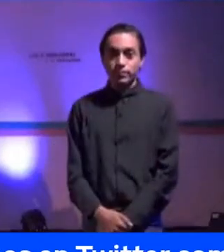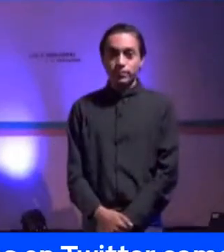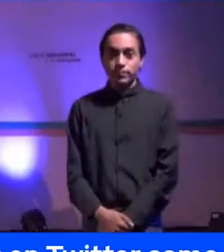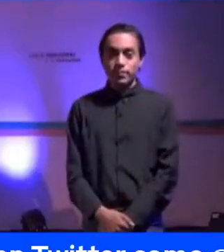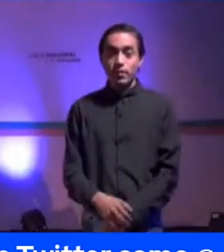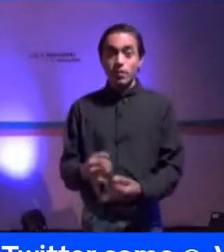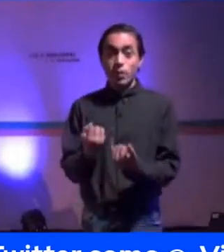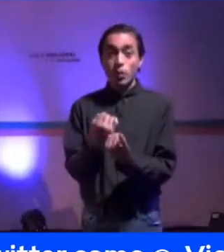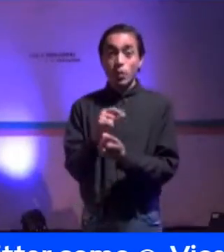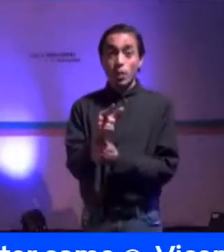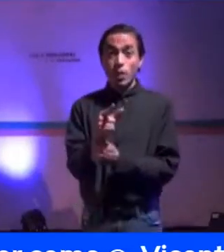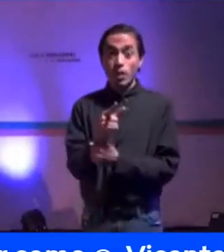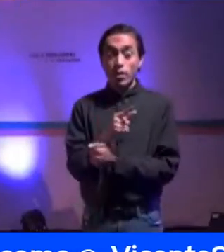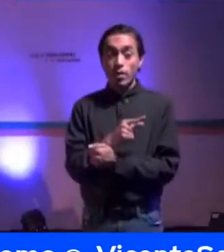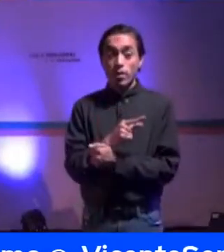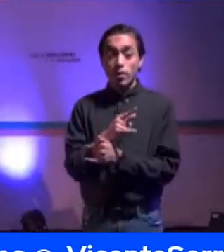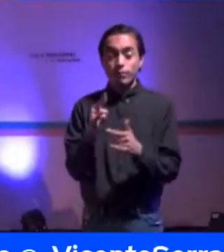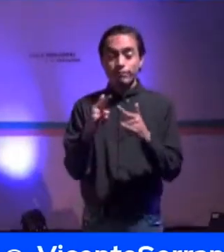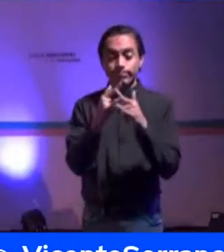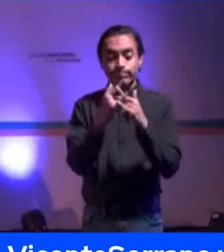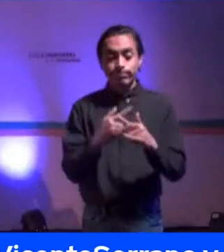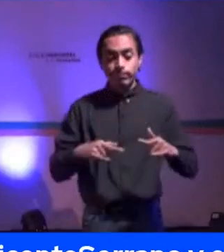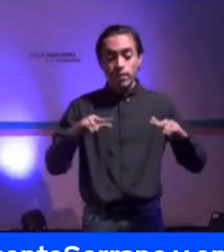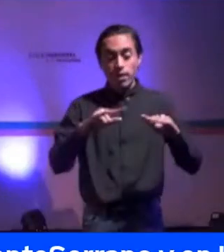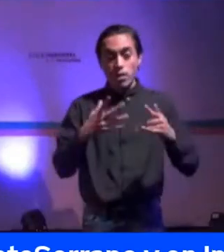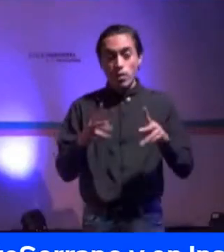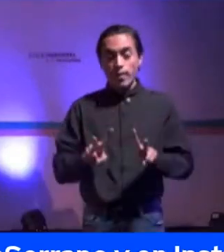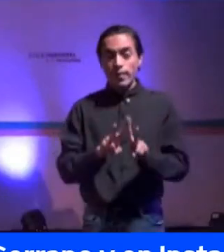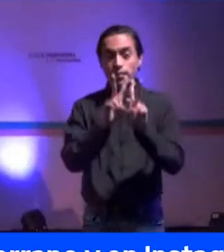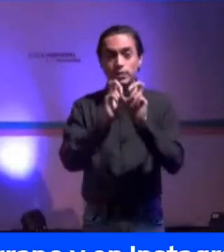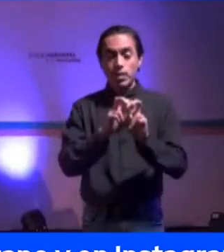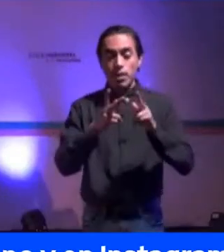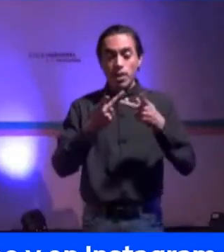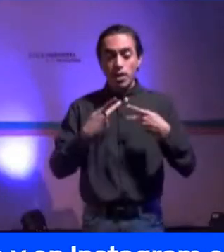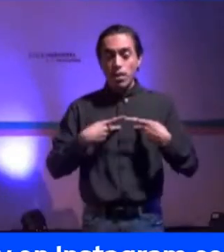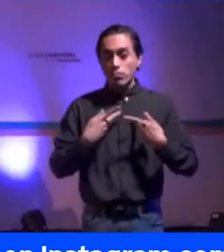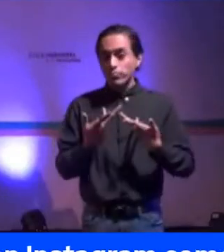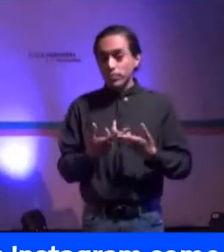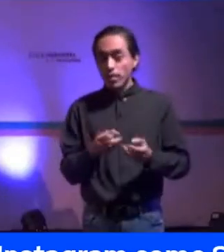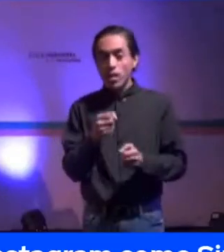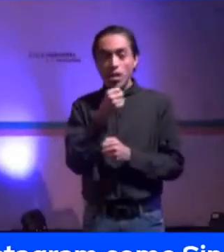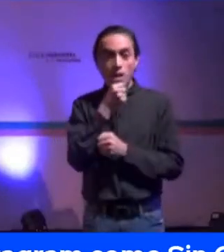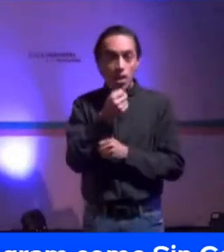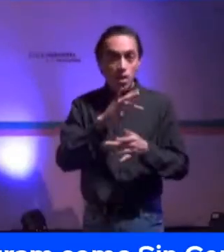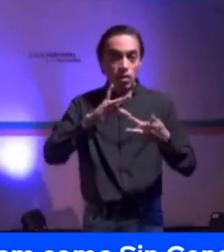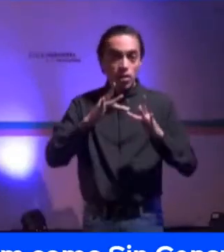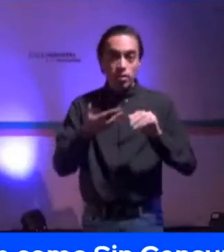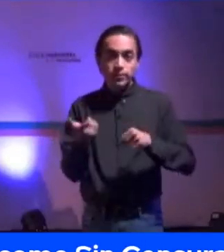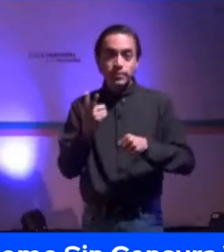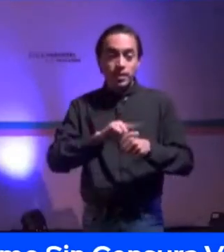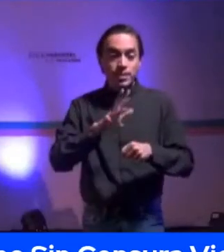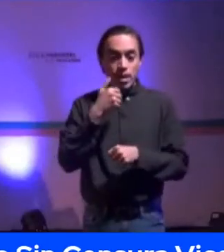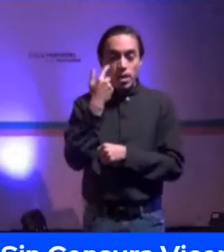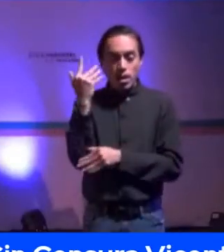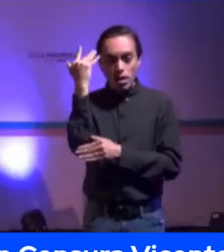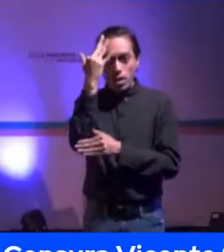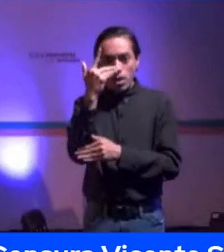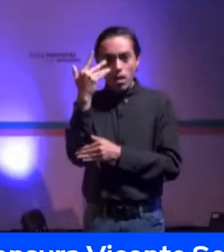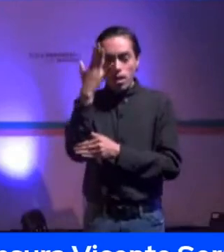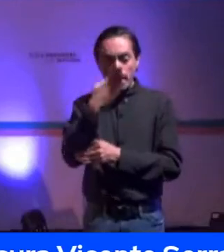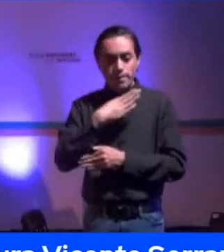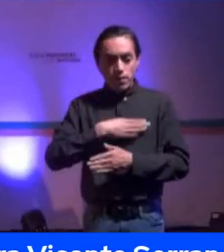sobre el foro del periodismo en redes sociales, quiero que reflexionemos sobre la democratización